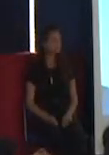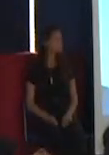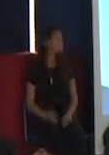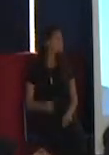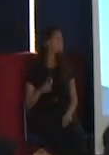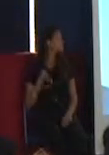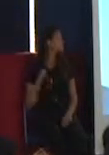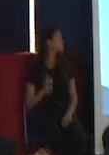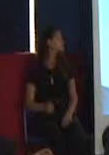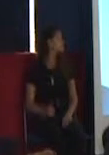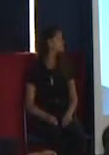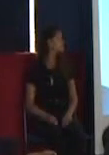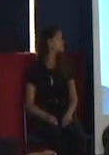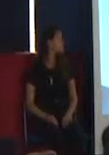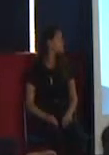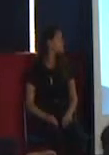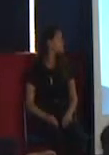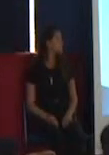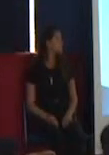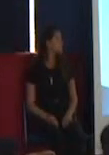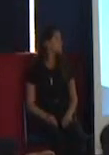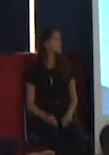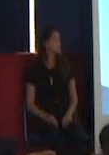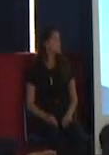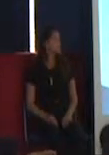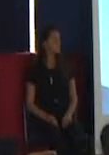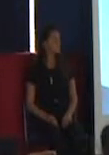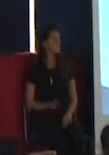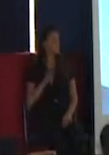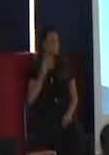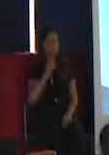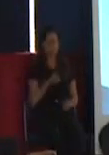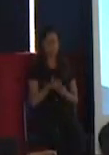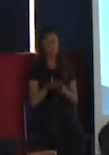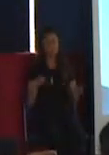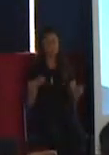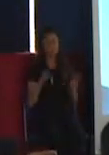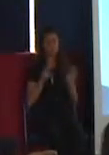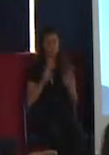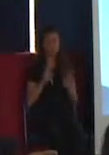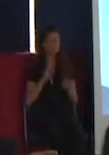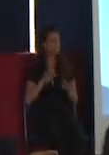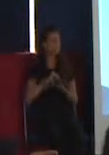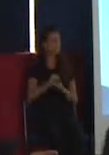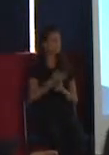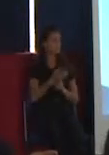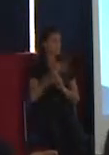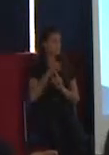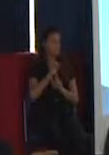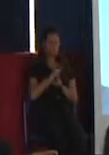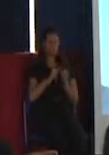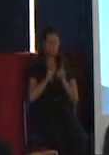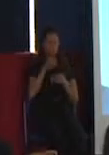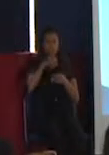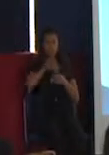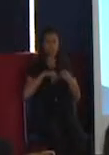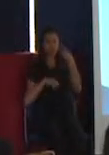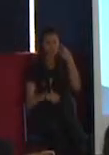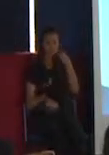Bueno, vamos a mirar entonces este marco del derecho a la protección social de 2 puntos.